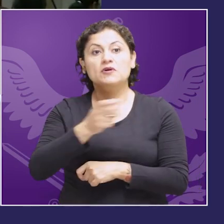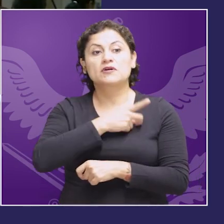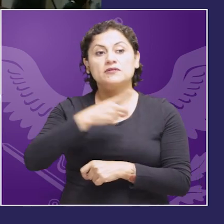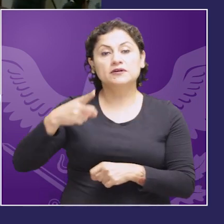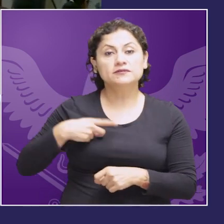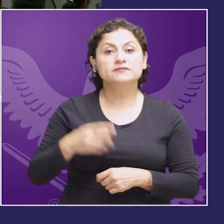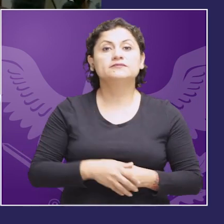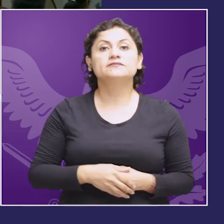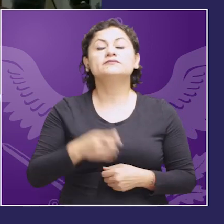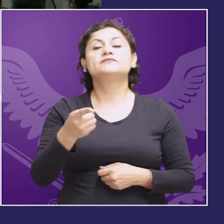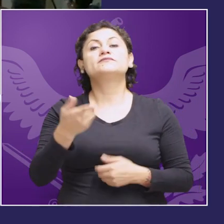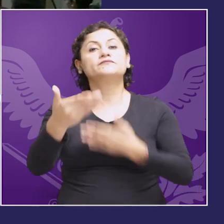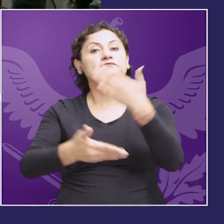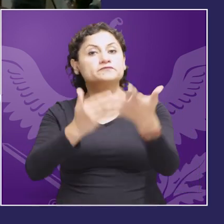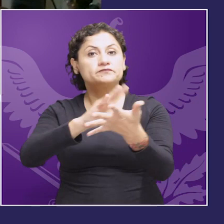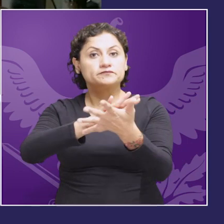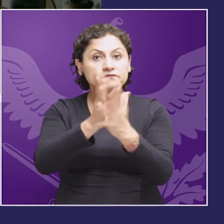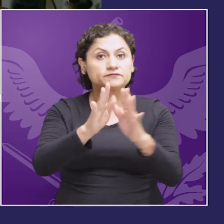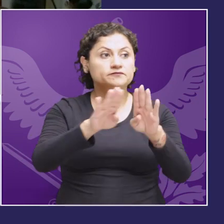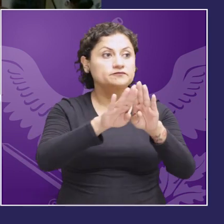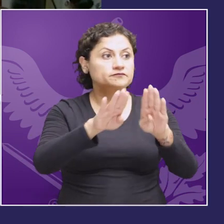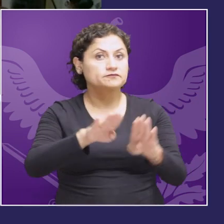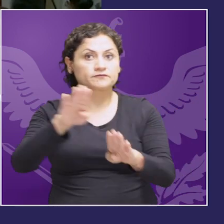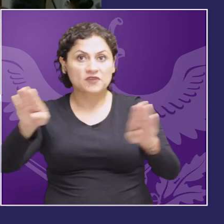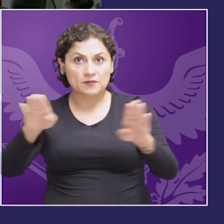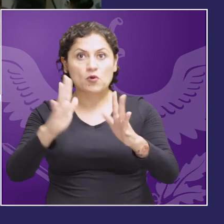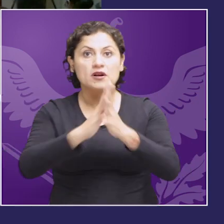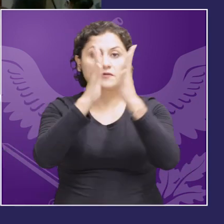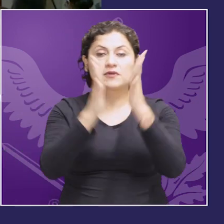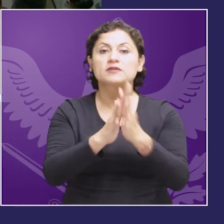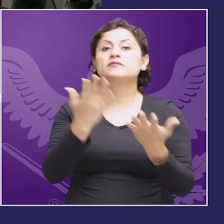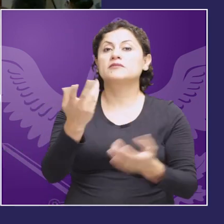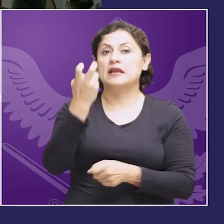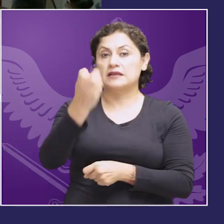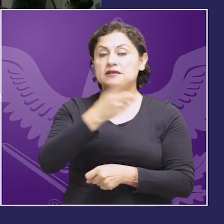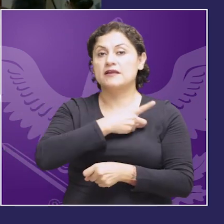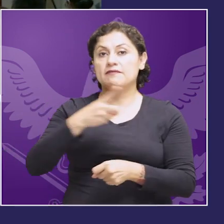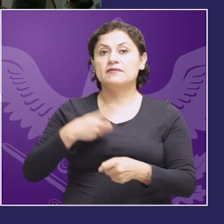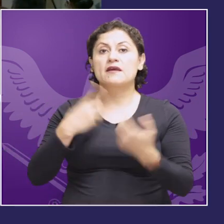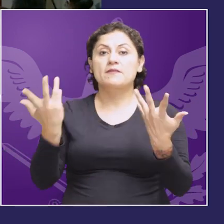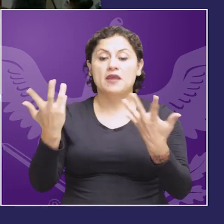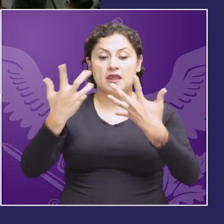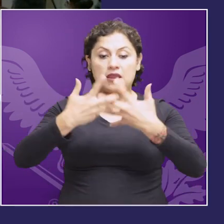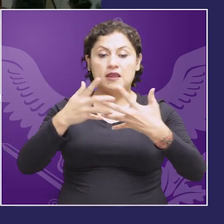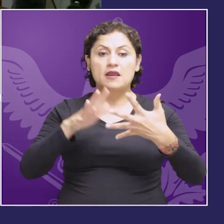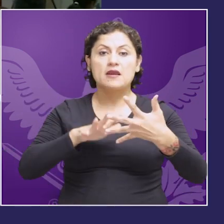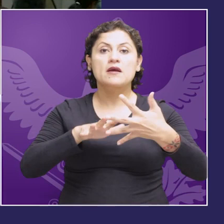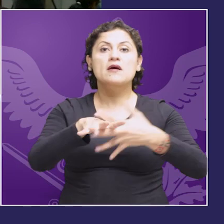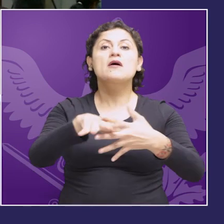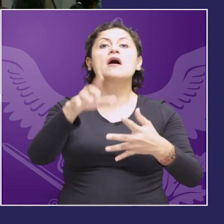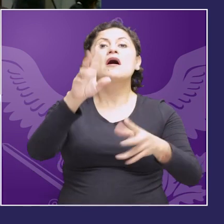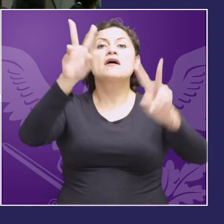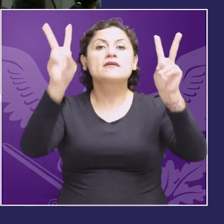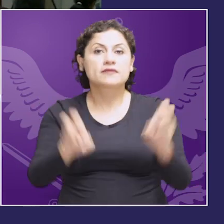enfoque de género en la gestión pública es un desafío mayor, pero necesario. Sin duda, son más los desafíos que tenemos